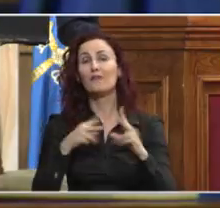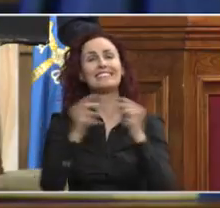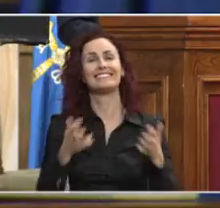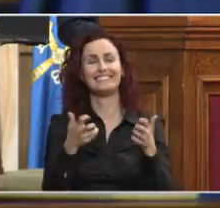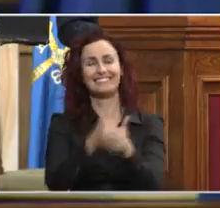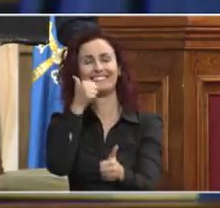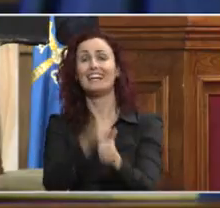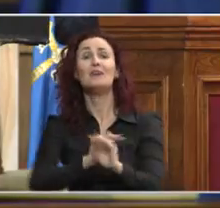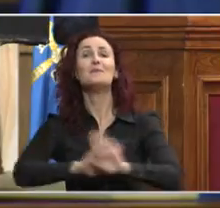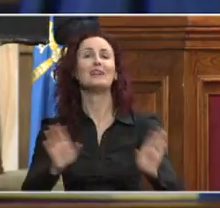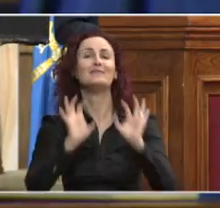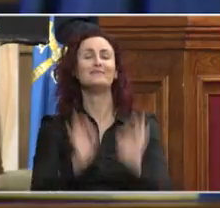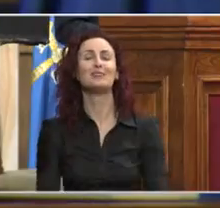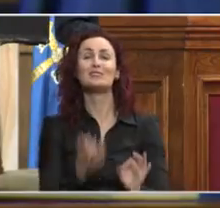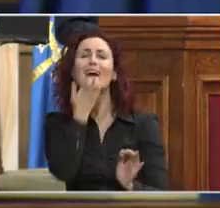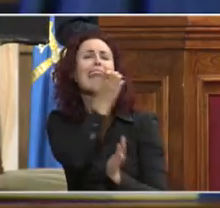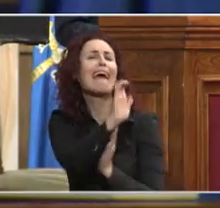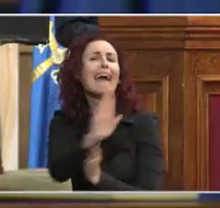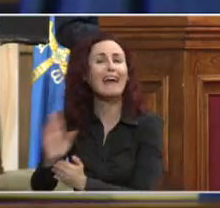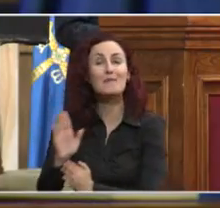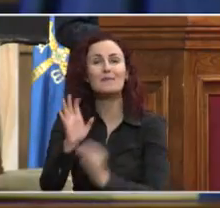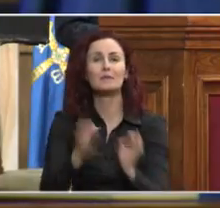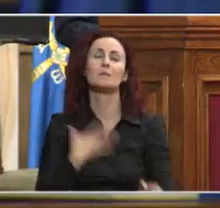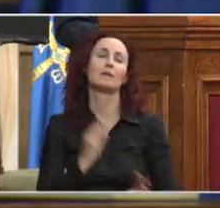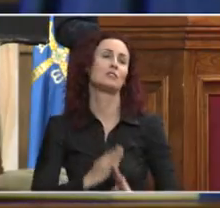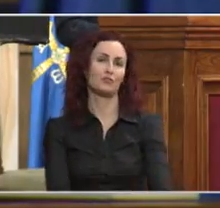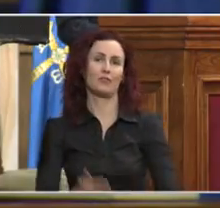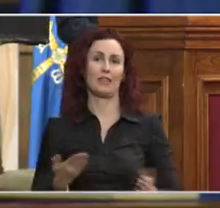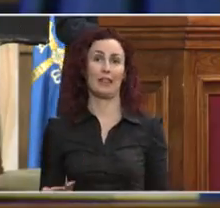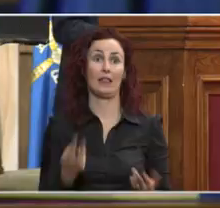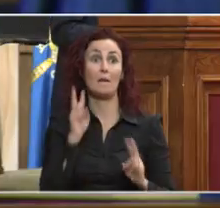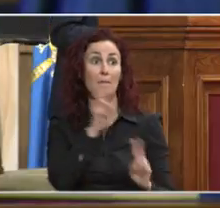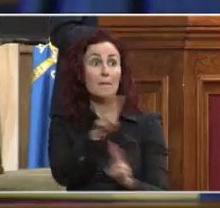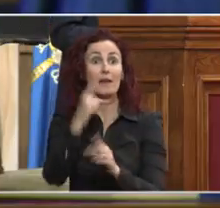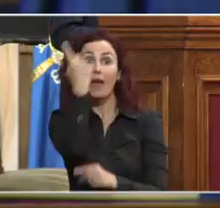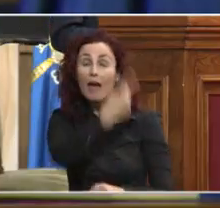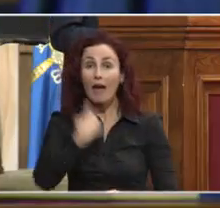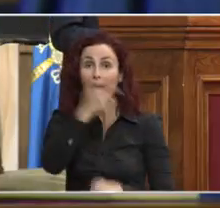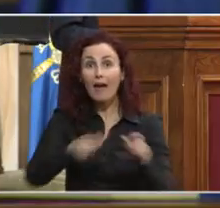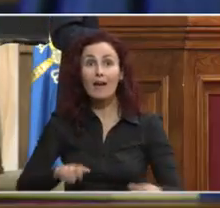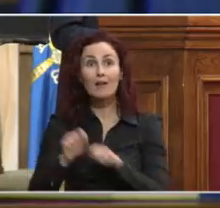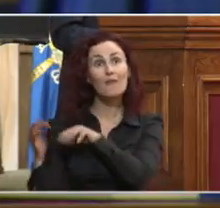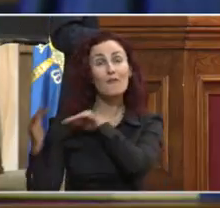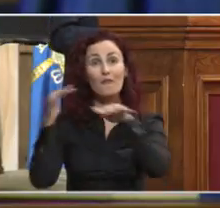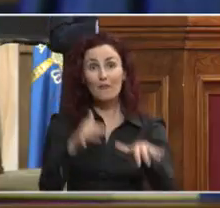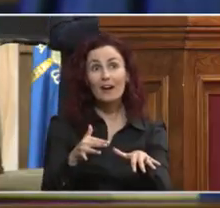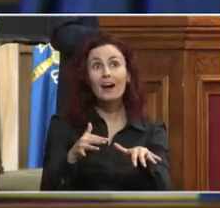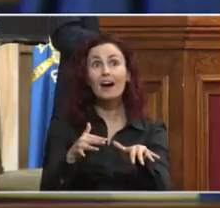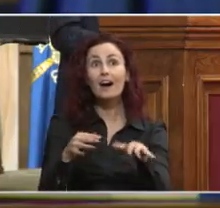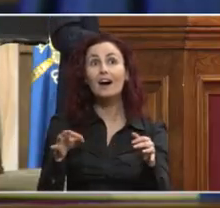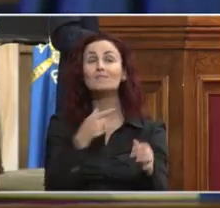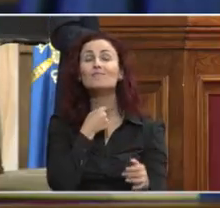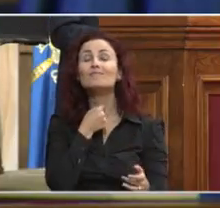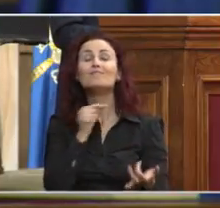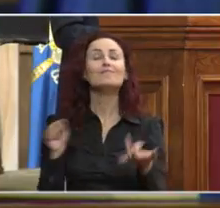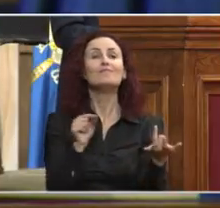cita. En fin, hay muchos más ejemplos, pero estos pueden bastar. Fíjense en las caras de la gente que va a un espectáculo de Le Luthier. Pura